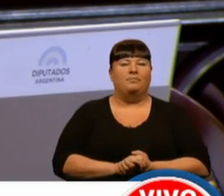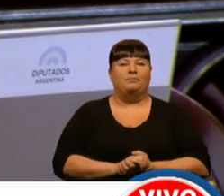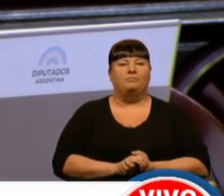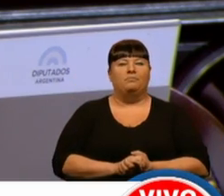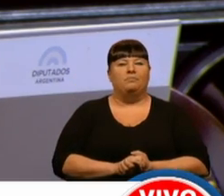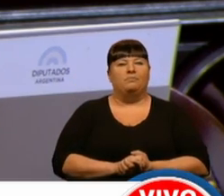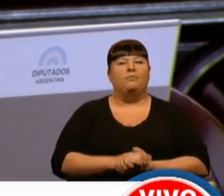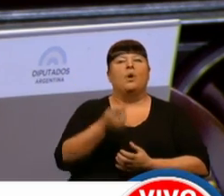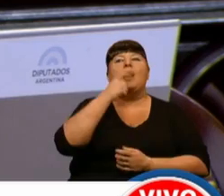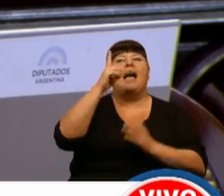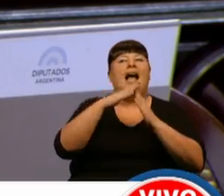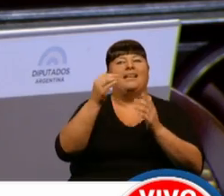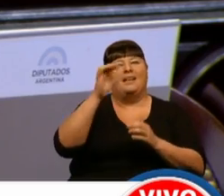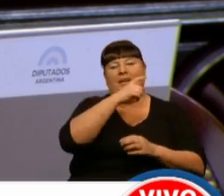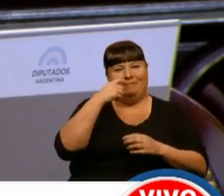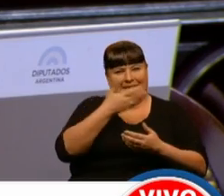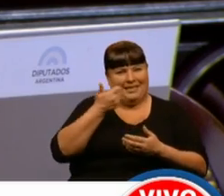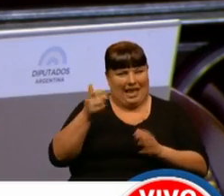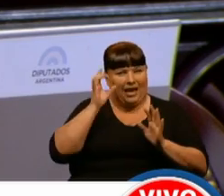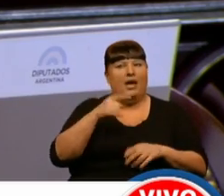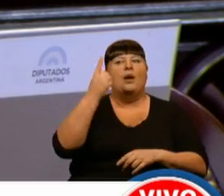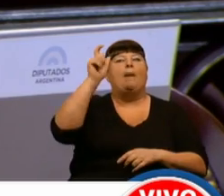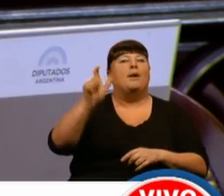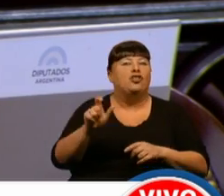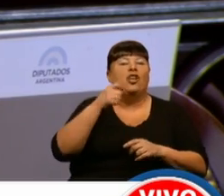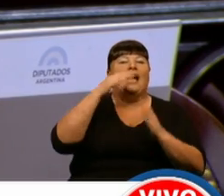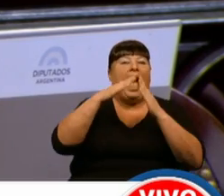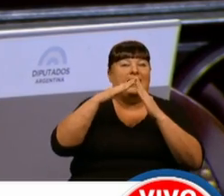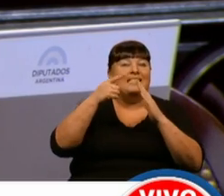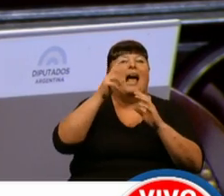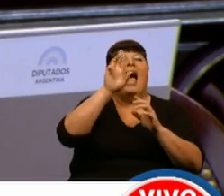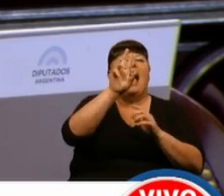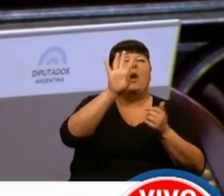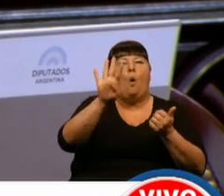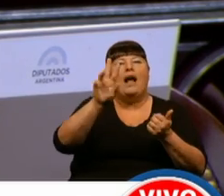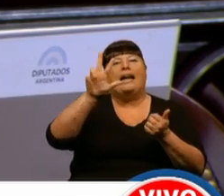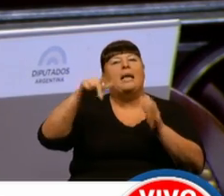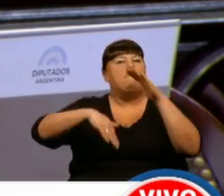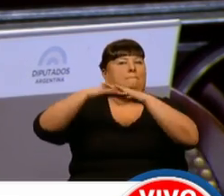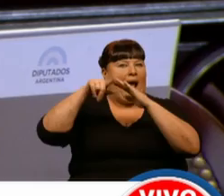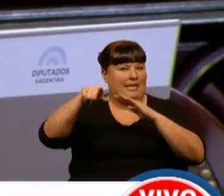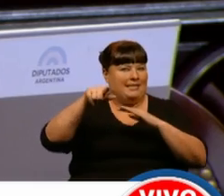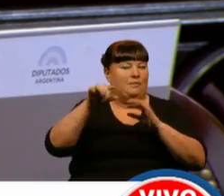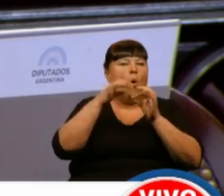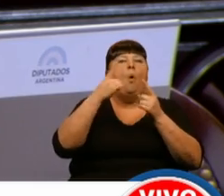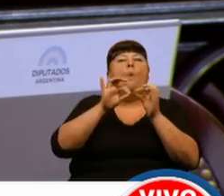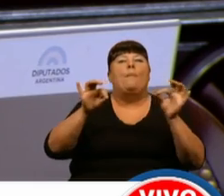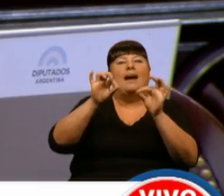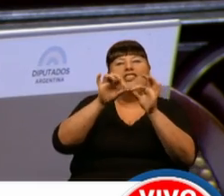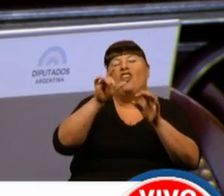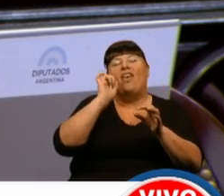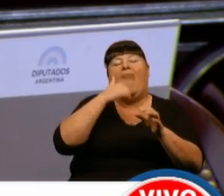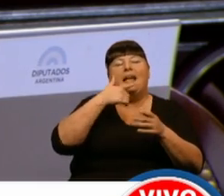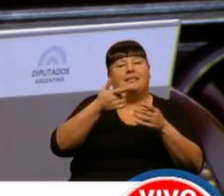a un usuario barbillo a un usuario es la categoría donde el metro cúbico vale más